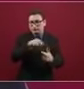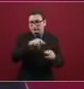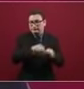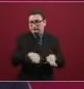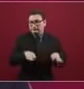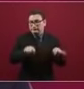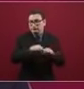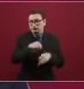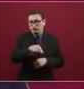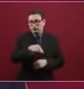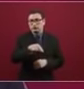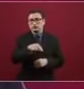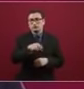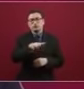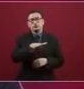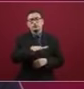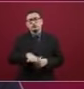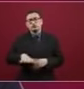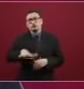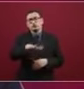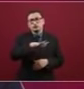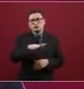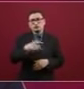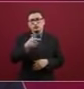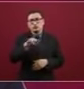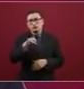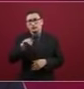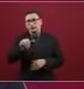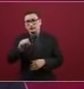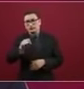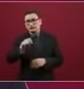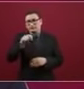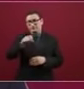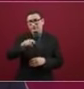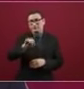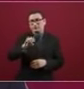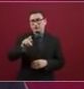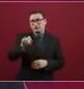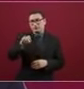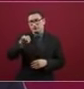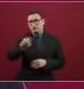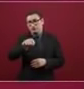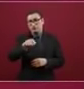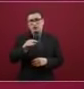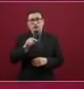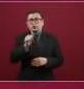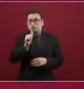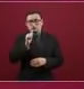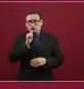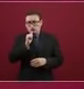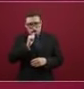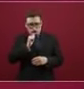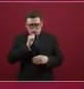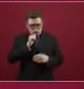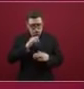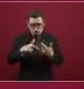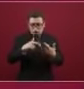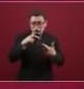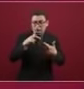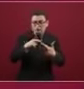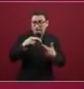La zona conurbada de Guaymas-Empalme aún cuando no es considerada